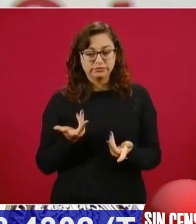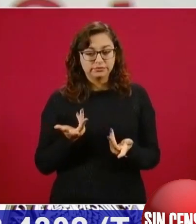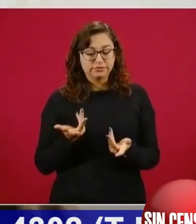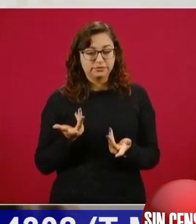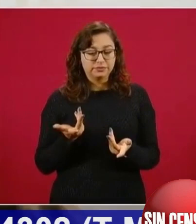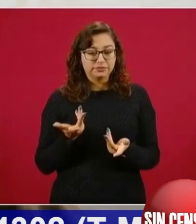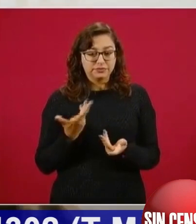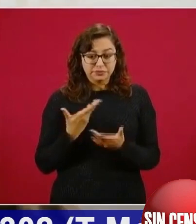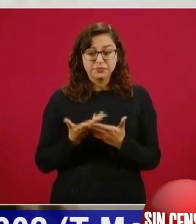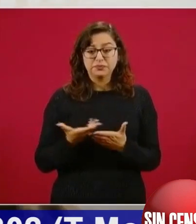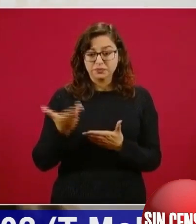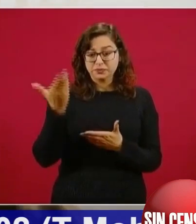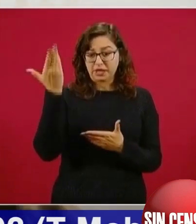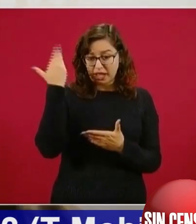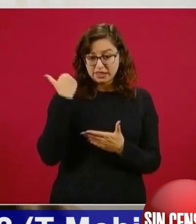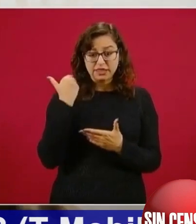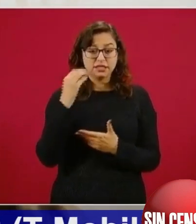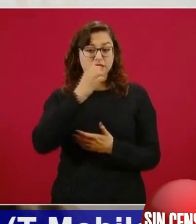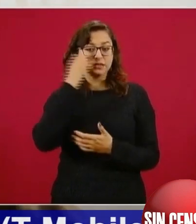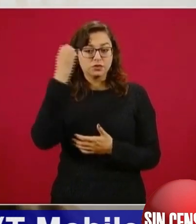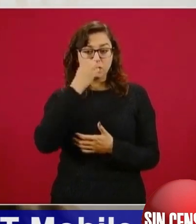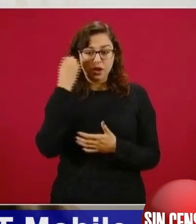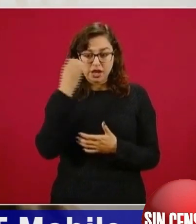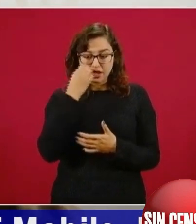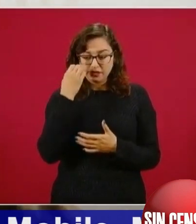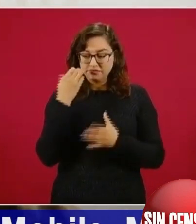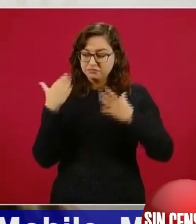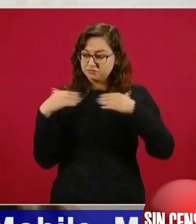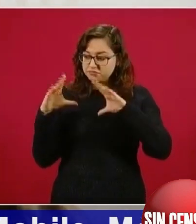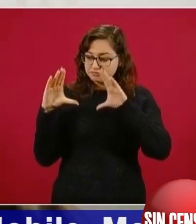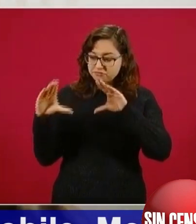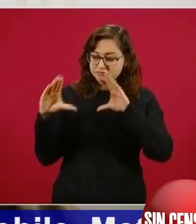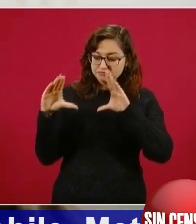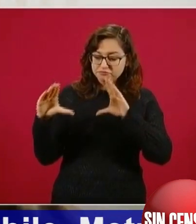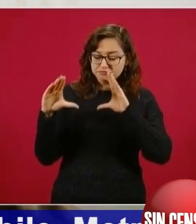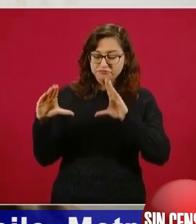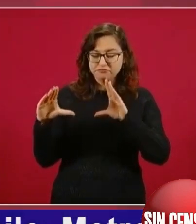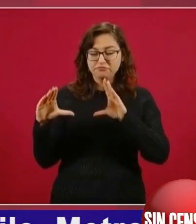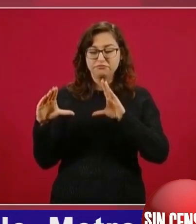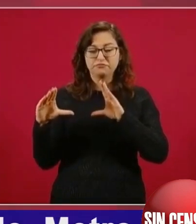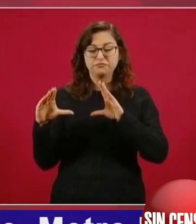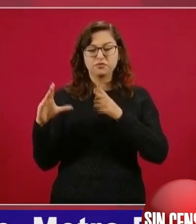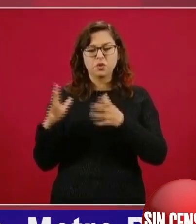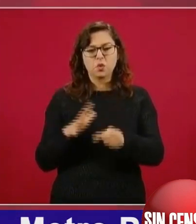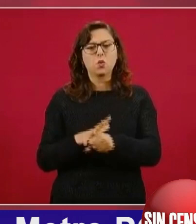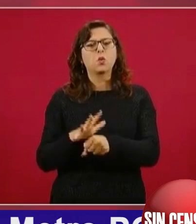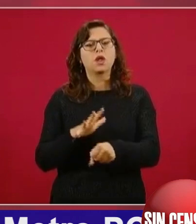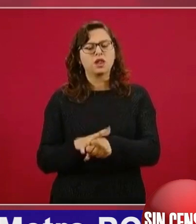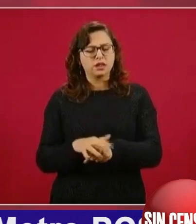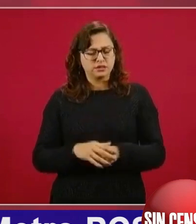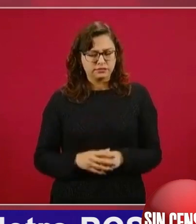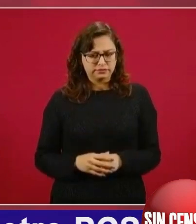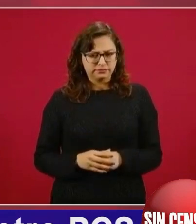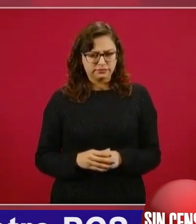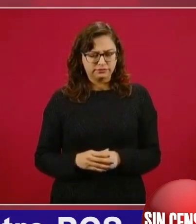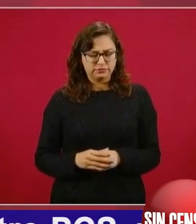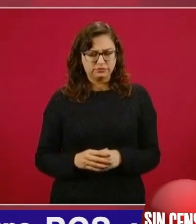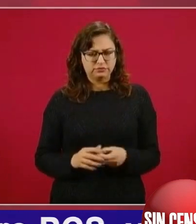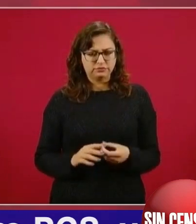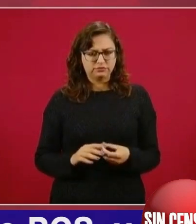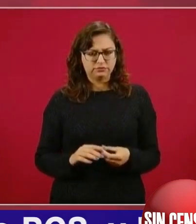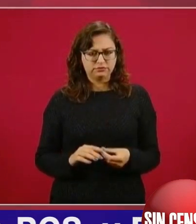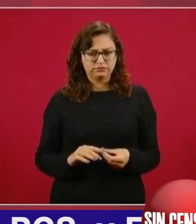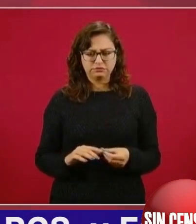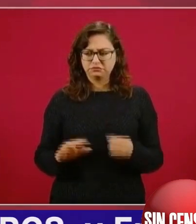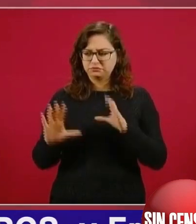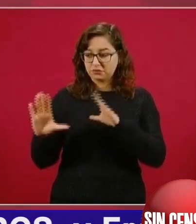Antes nos enseñaban en la escuela, aquí lo he dicho, de que si se acumulaba riqueza